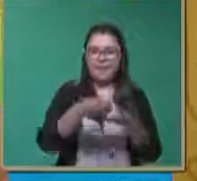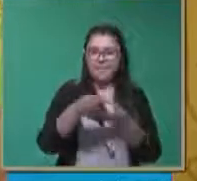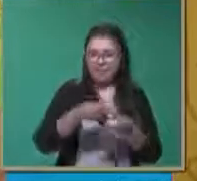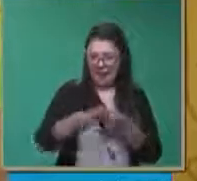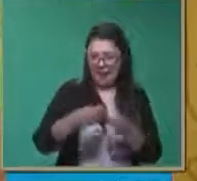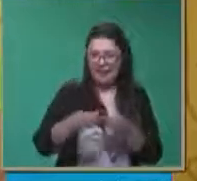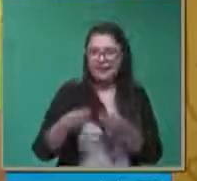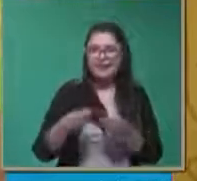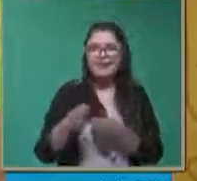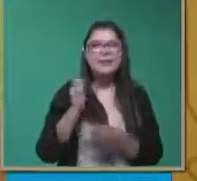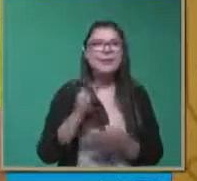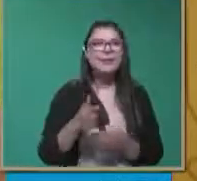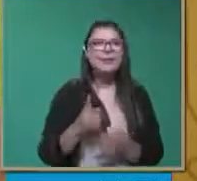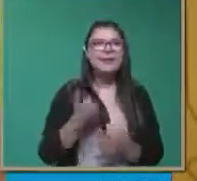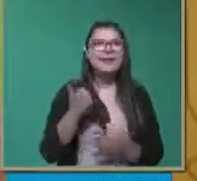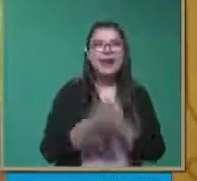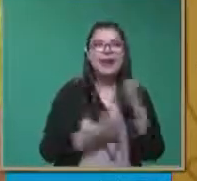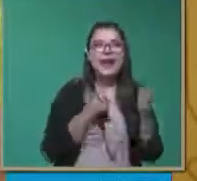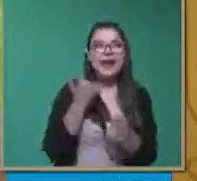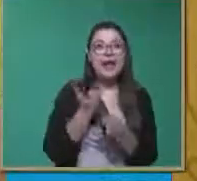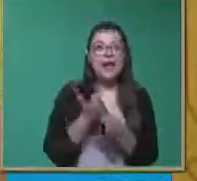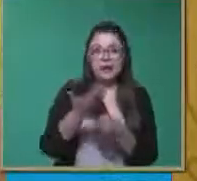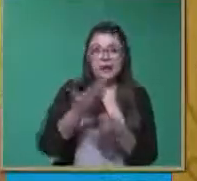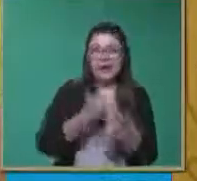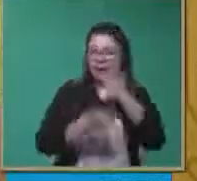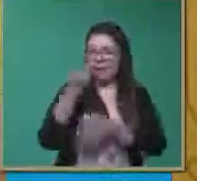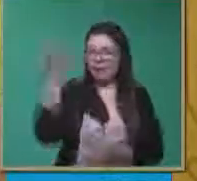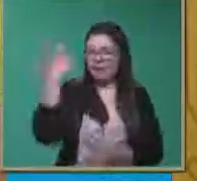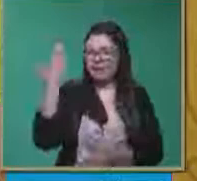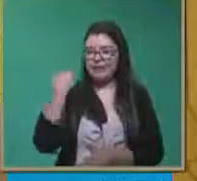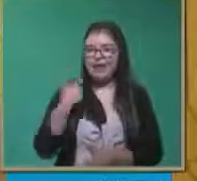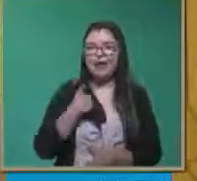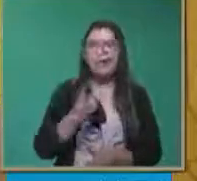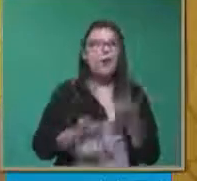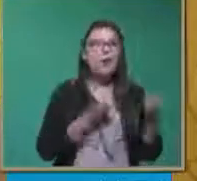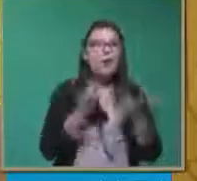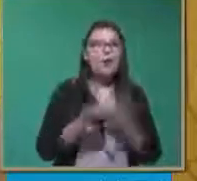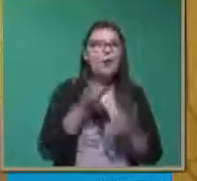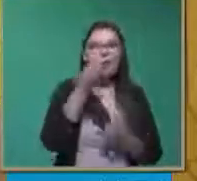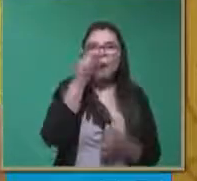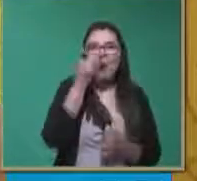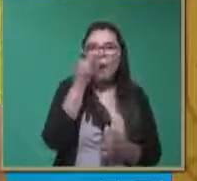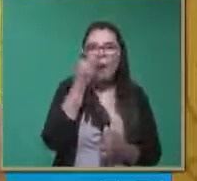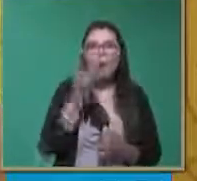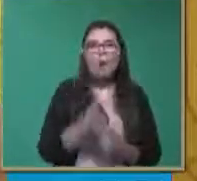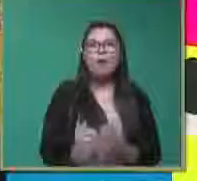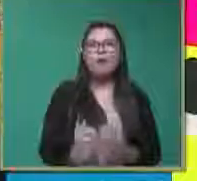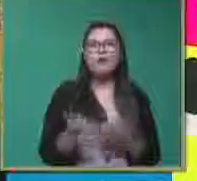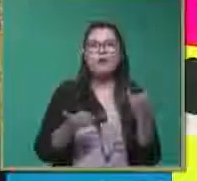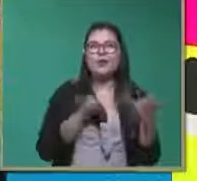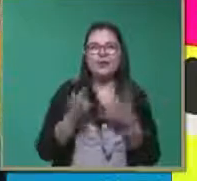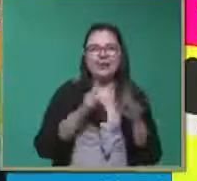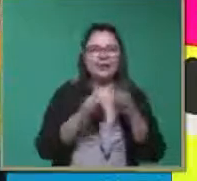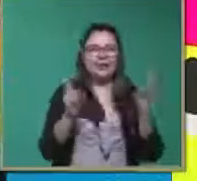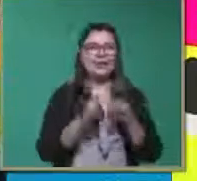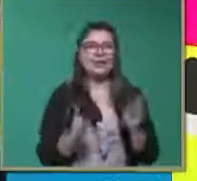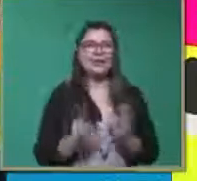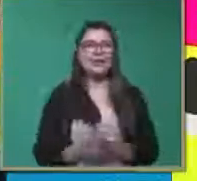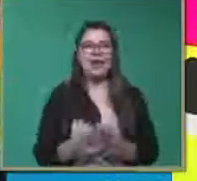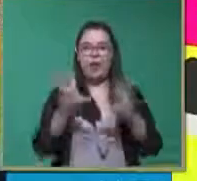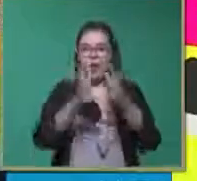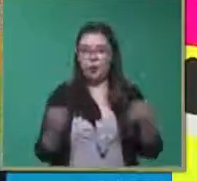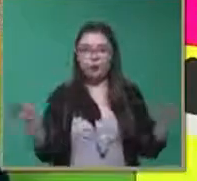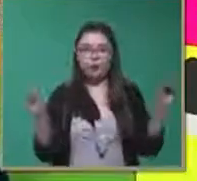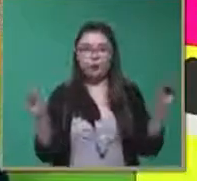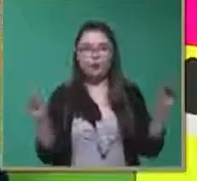¿se acuerdan? Que hasta les aparecí flores y también jugamos con una Barbie. Con las Barbies que la dimos en tres y la desaparecí, que después te